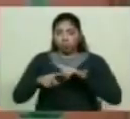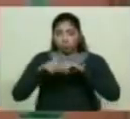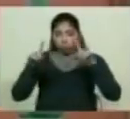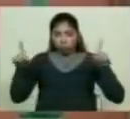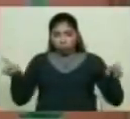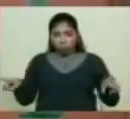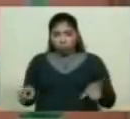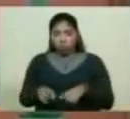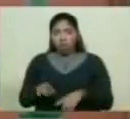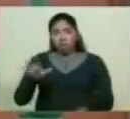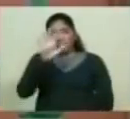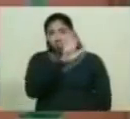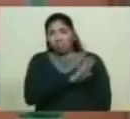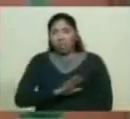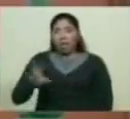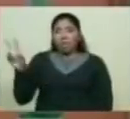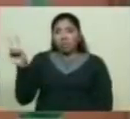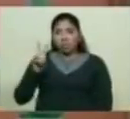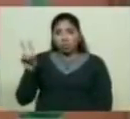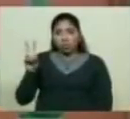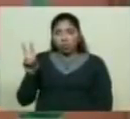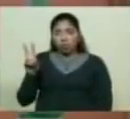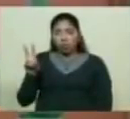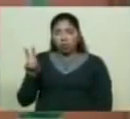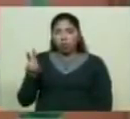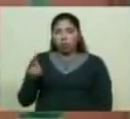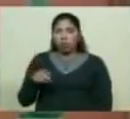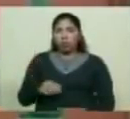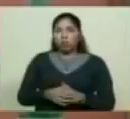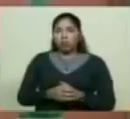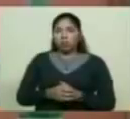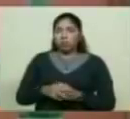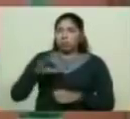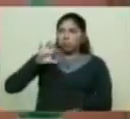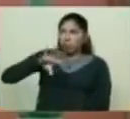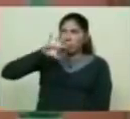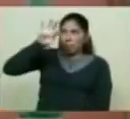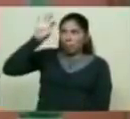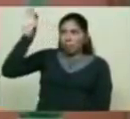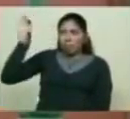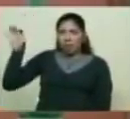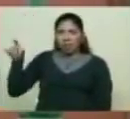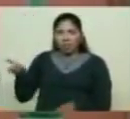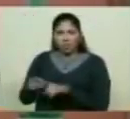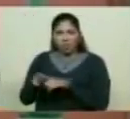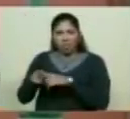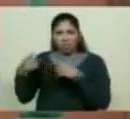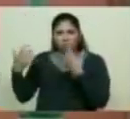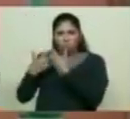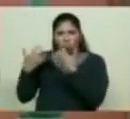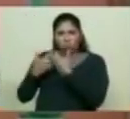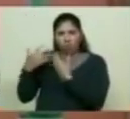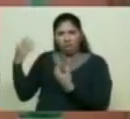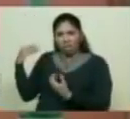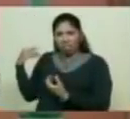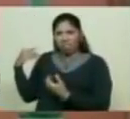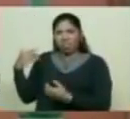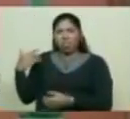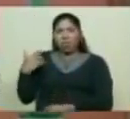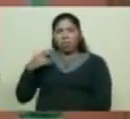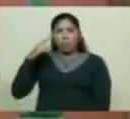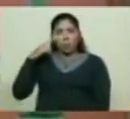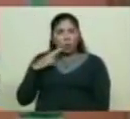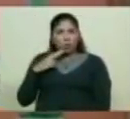nuestro recurso es que esos poderes imperiales que como ateo combatió bolívar asa hasta su último aliento